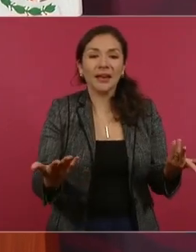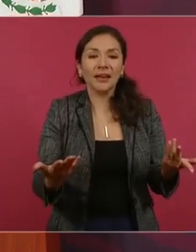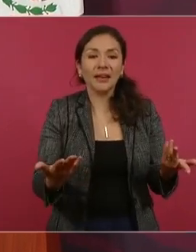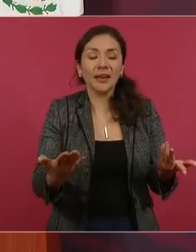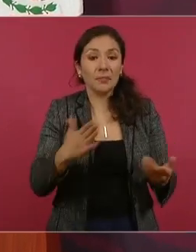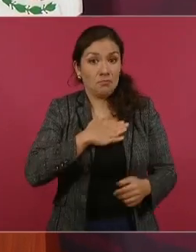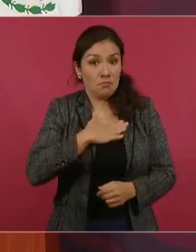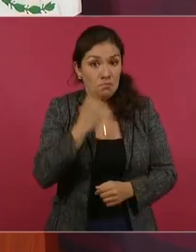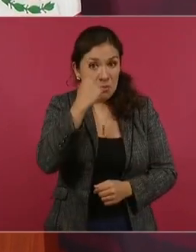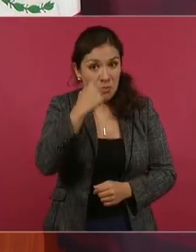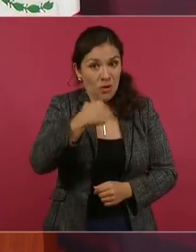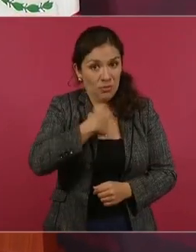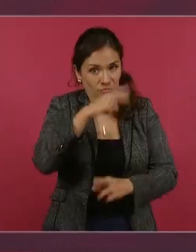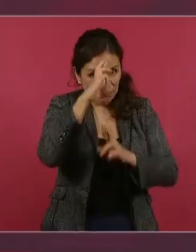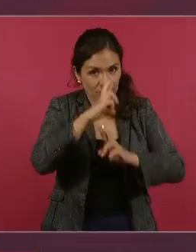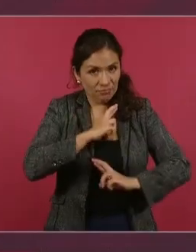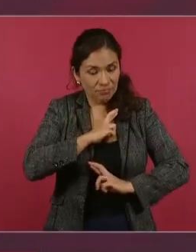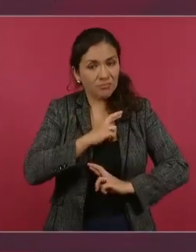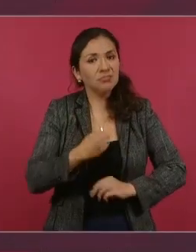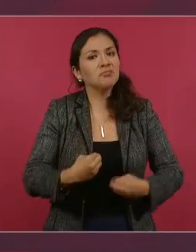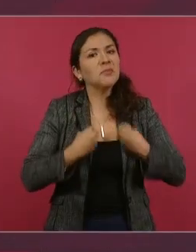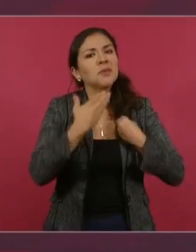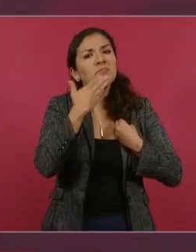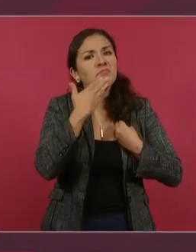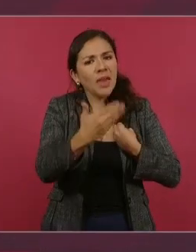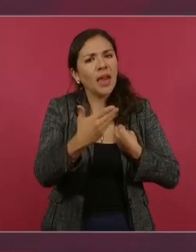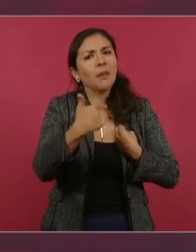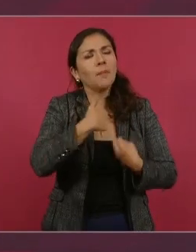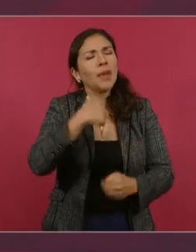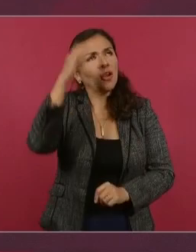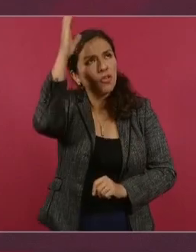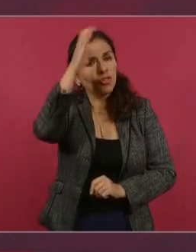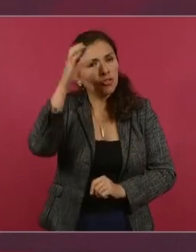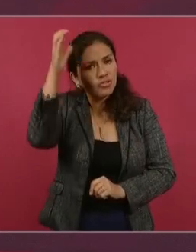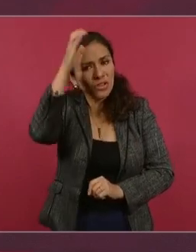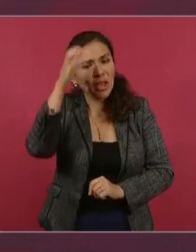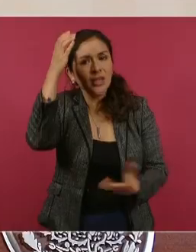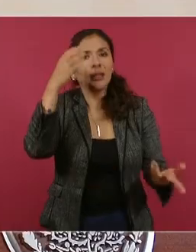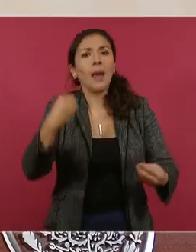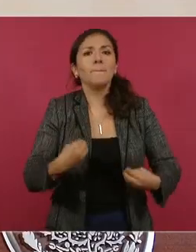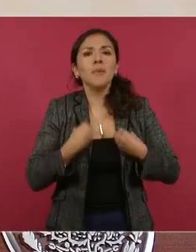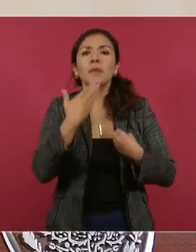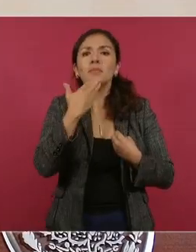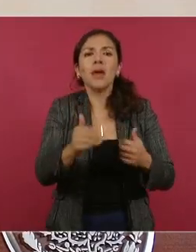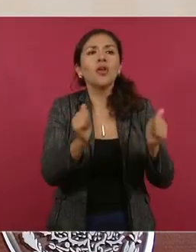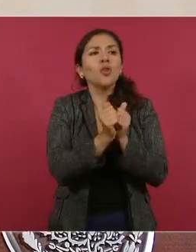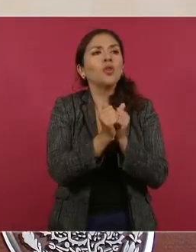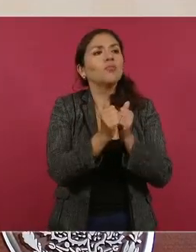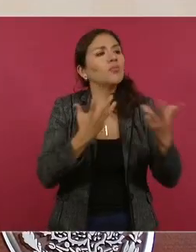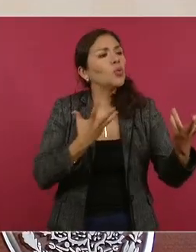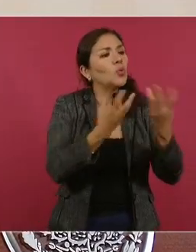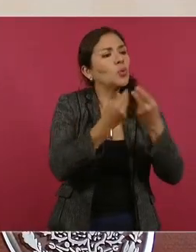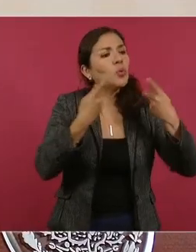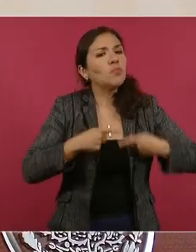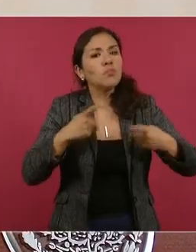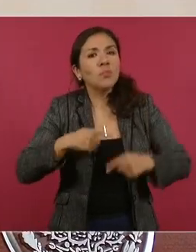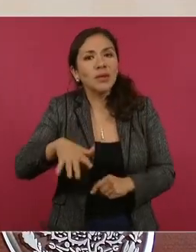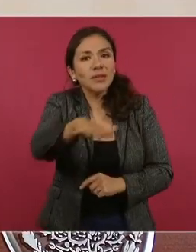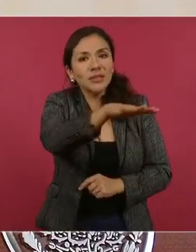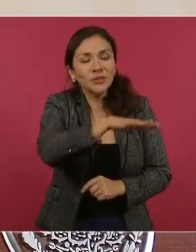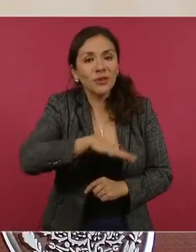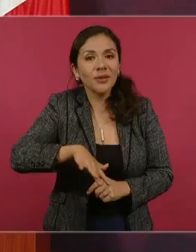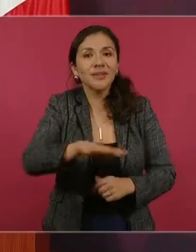con uno mismo, estar bien con nuestras conciencias y estar bien con el prójimo.